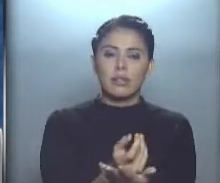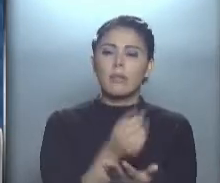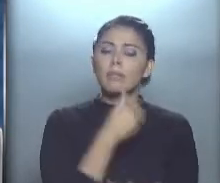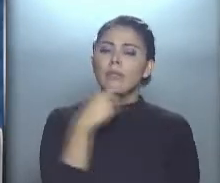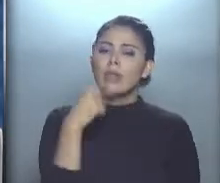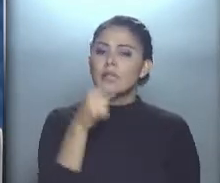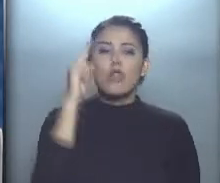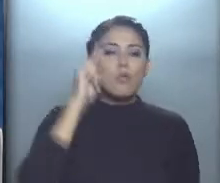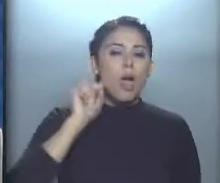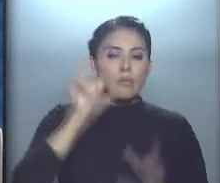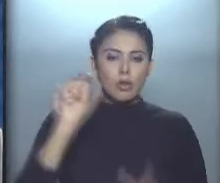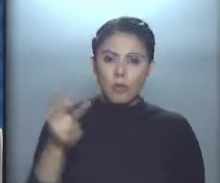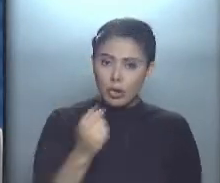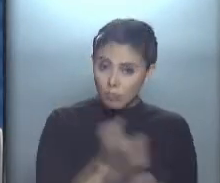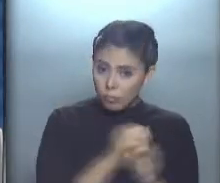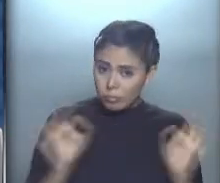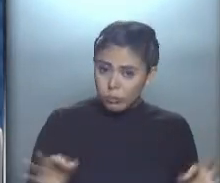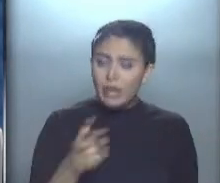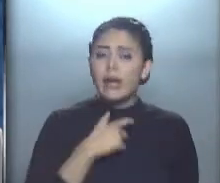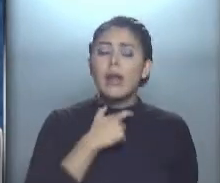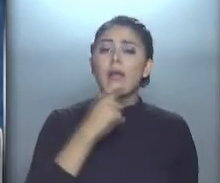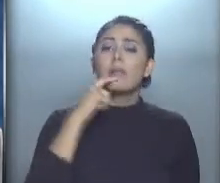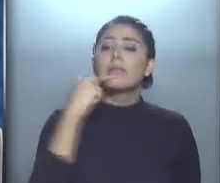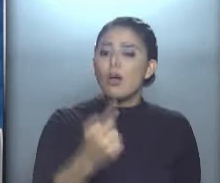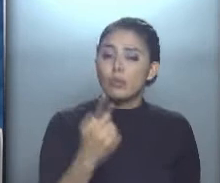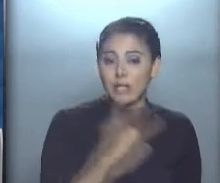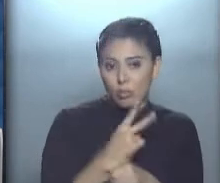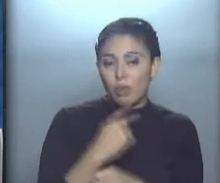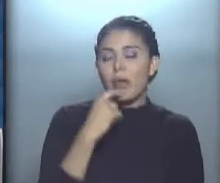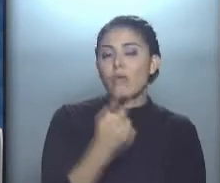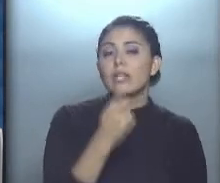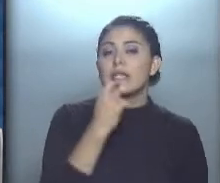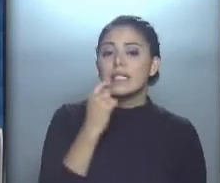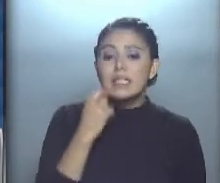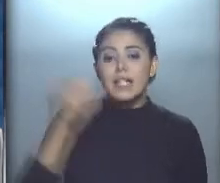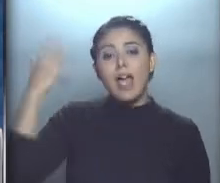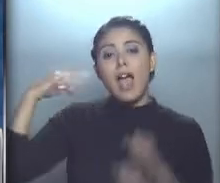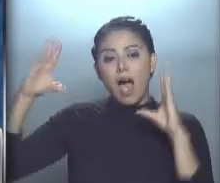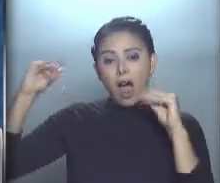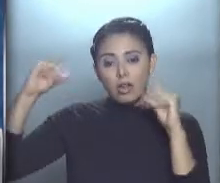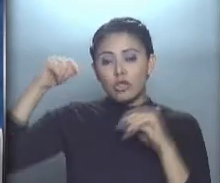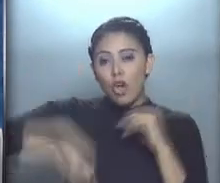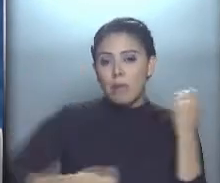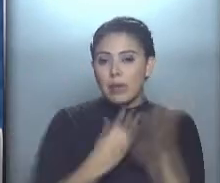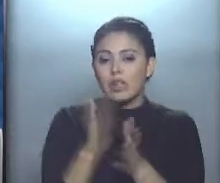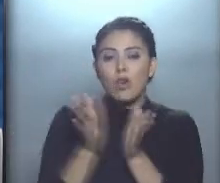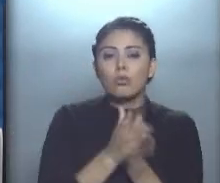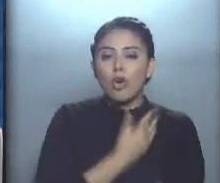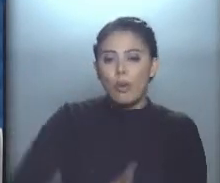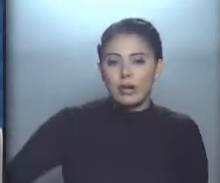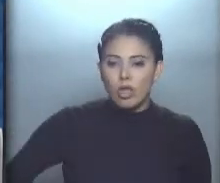hay 9 personas fallecidas? Y le quería preguntar, en segundo lugar, si ha hablado en la noche de ayer, en la mañana de hoy, con el